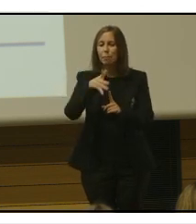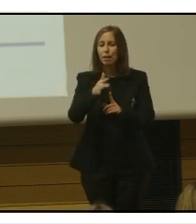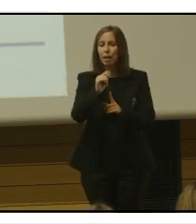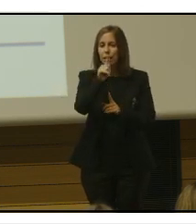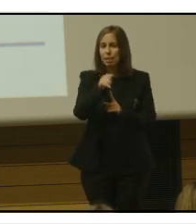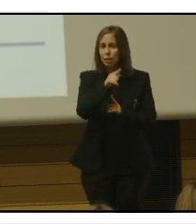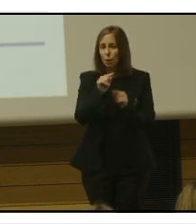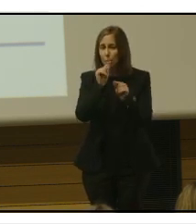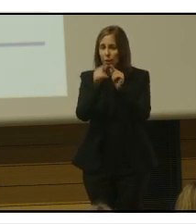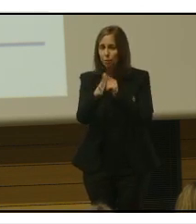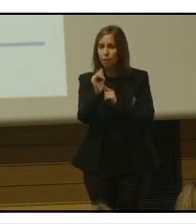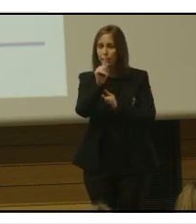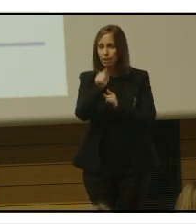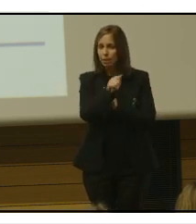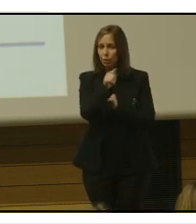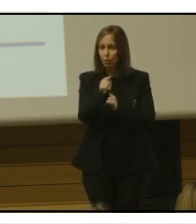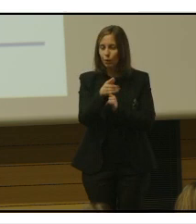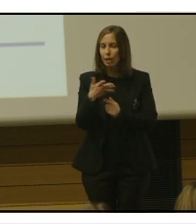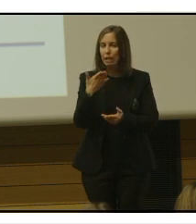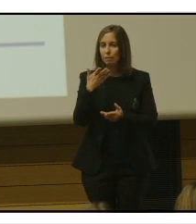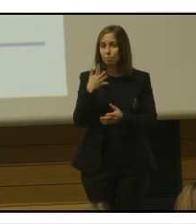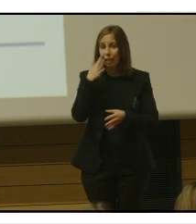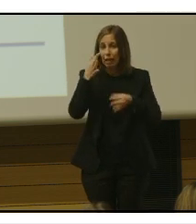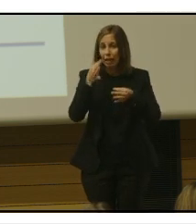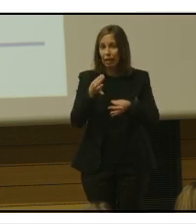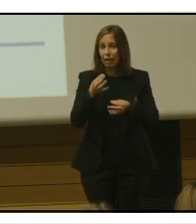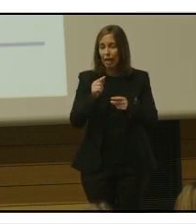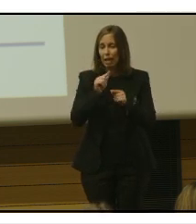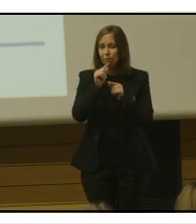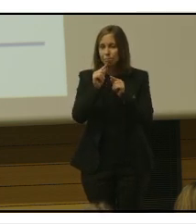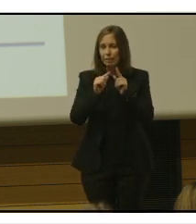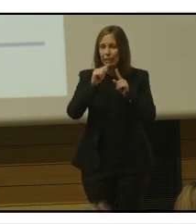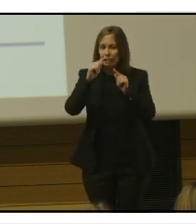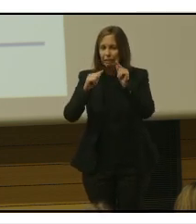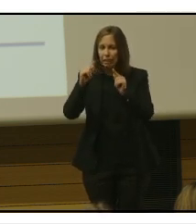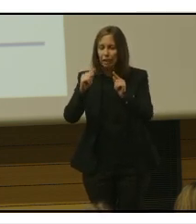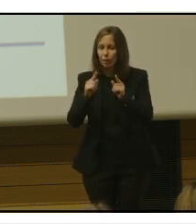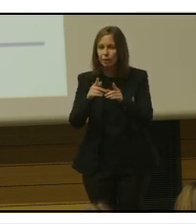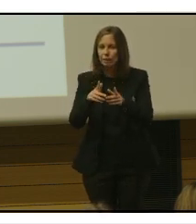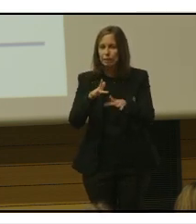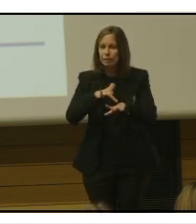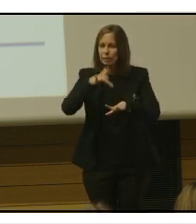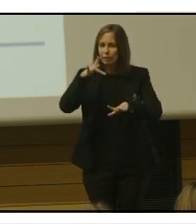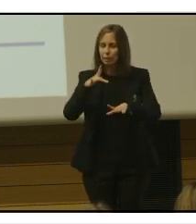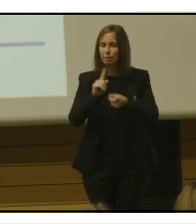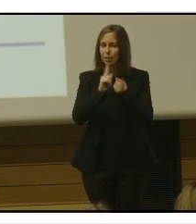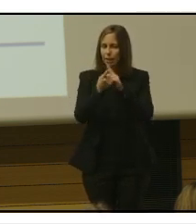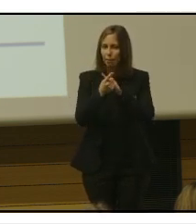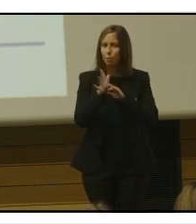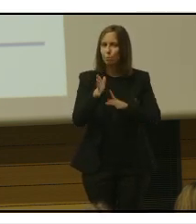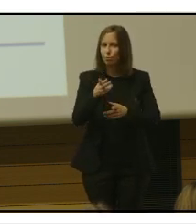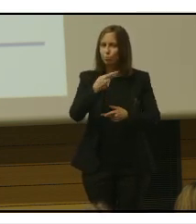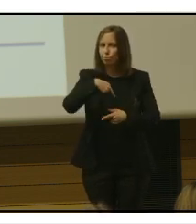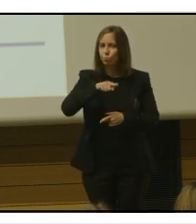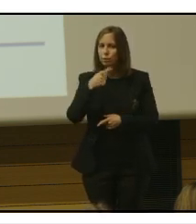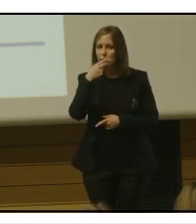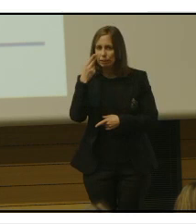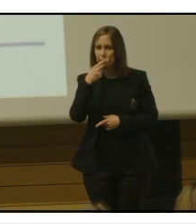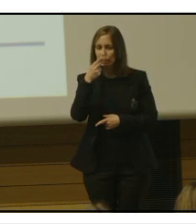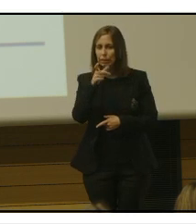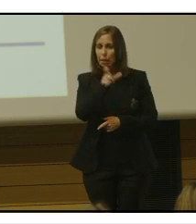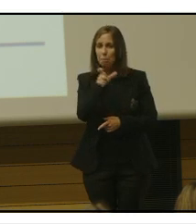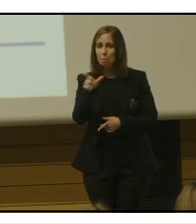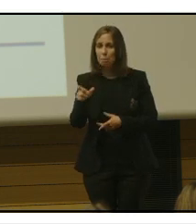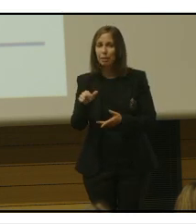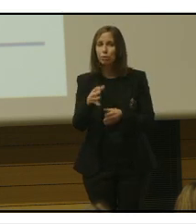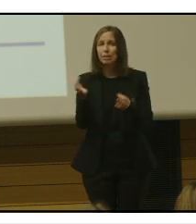partículas. Es cierto que todos estos indicadores son muy sensibles a los cambios en legislación. Pero a nosotros lo que nos interesa a nivel poblacional es